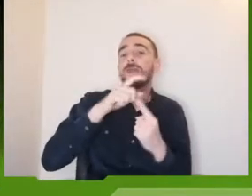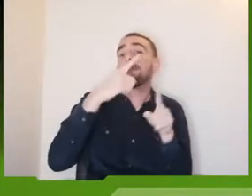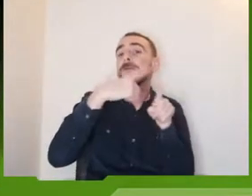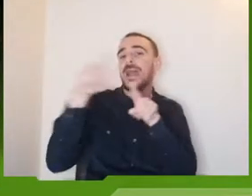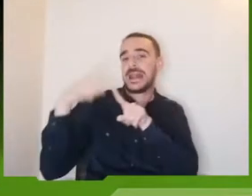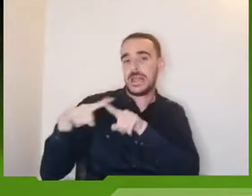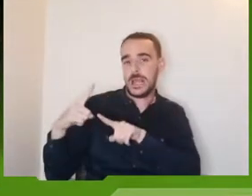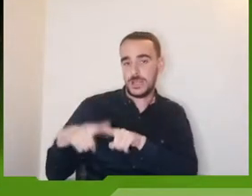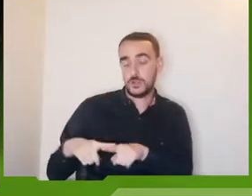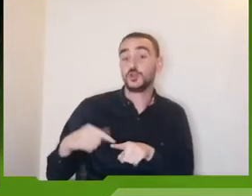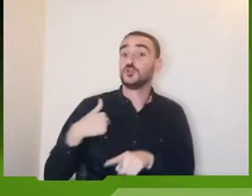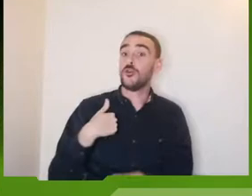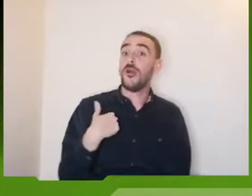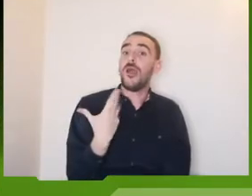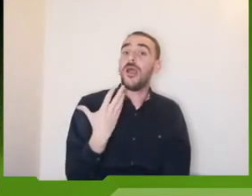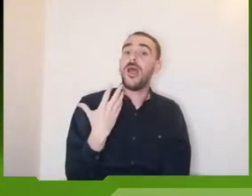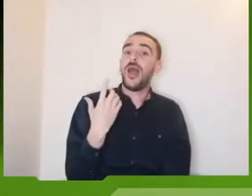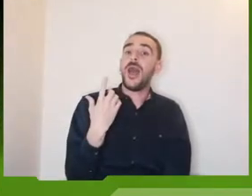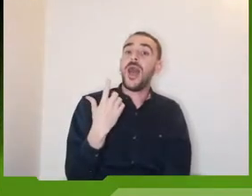tengo 3 tipos.